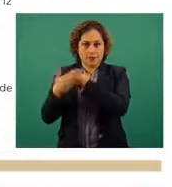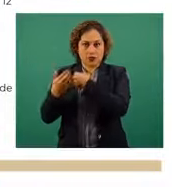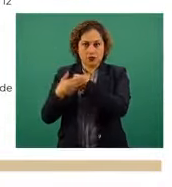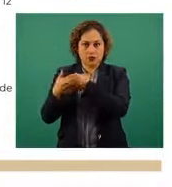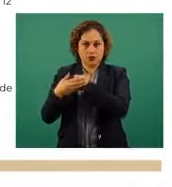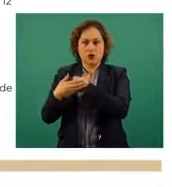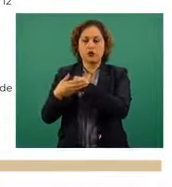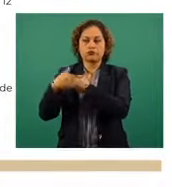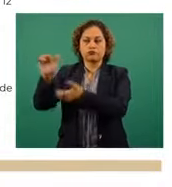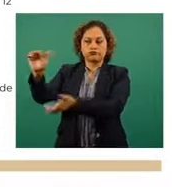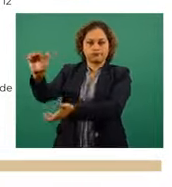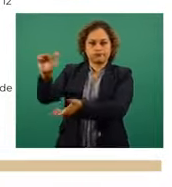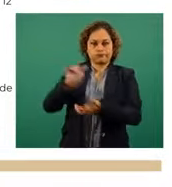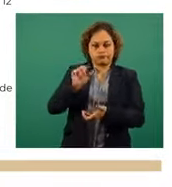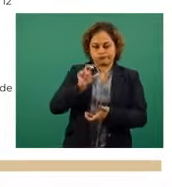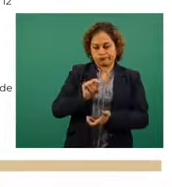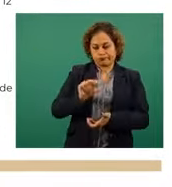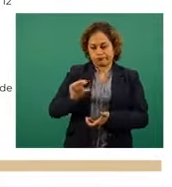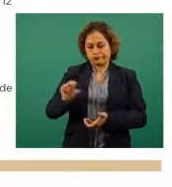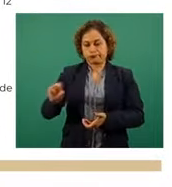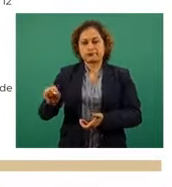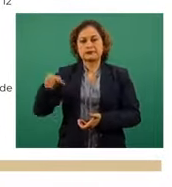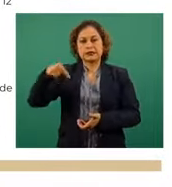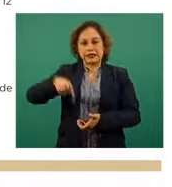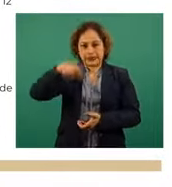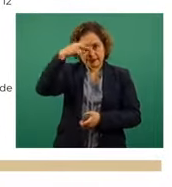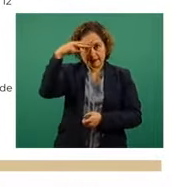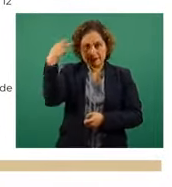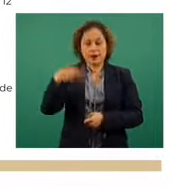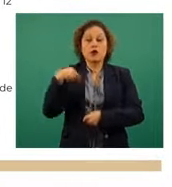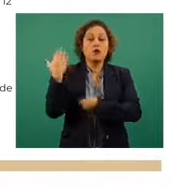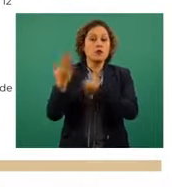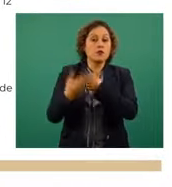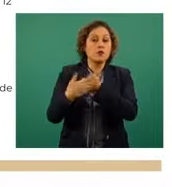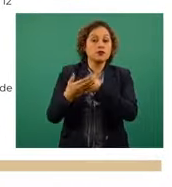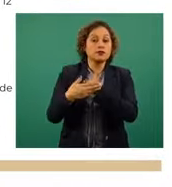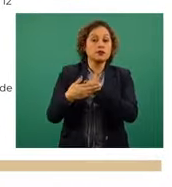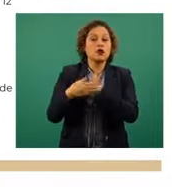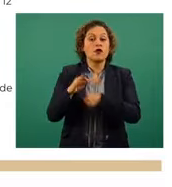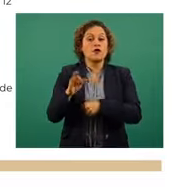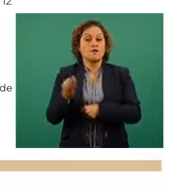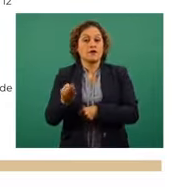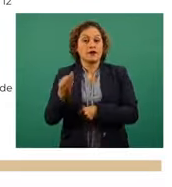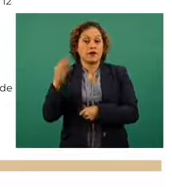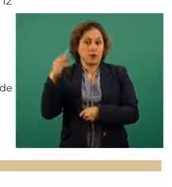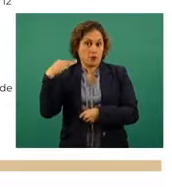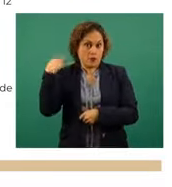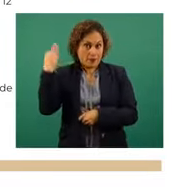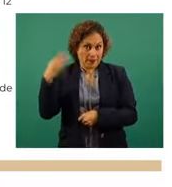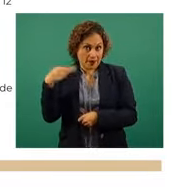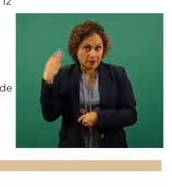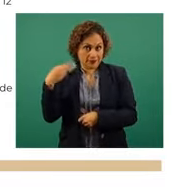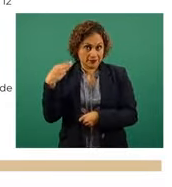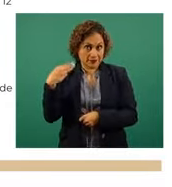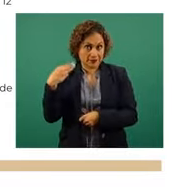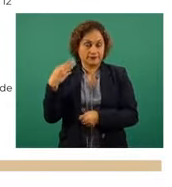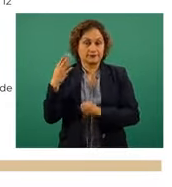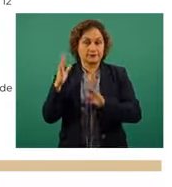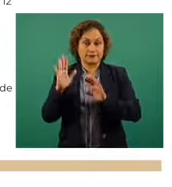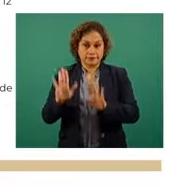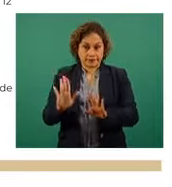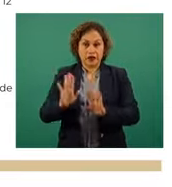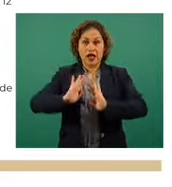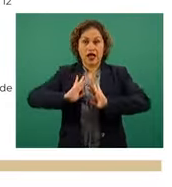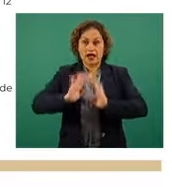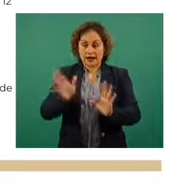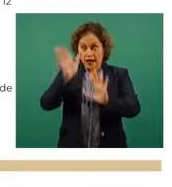envasada con 2 millones de dosis febrero-marzo, es decir, antes de que nos entreguen las que ya